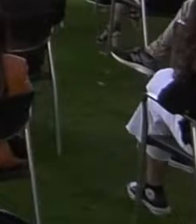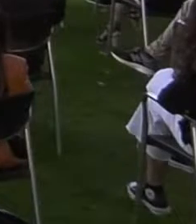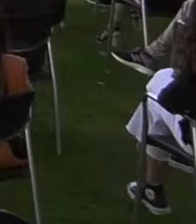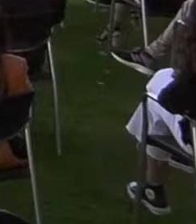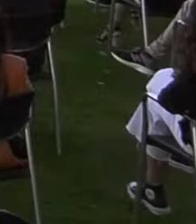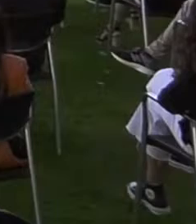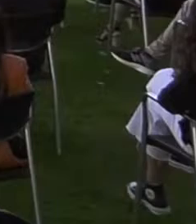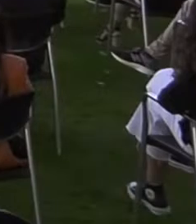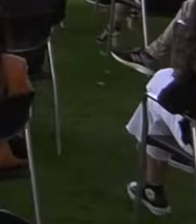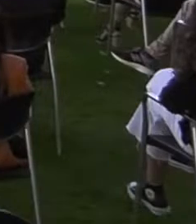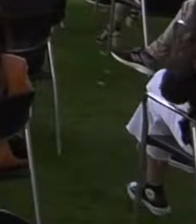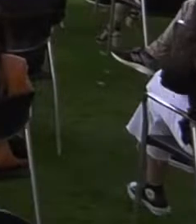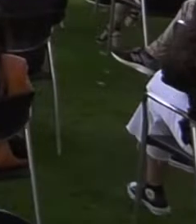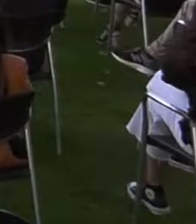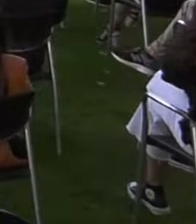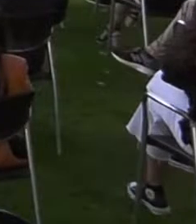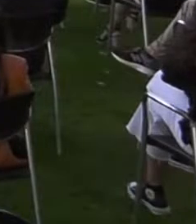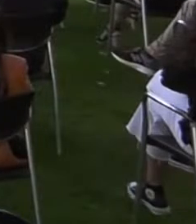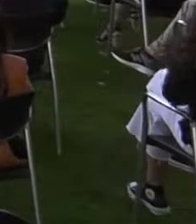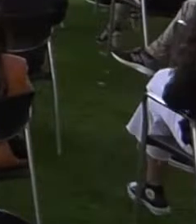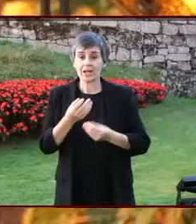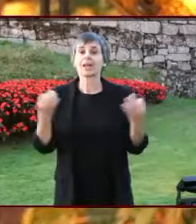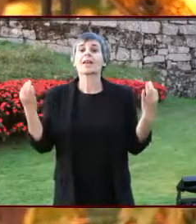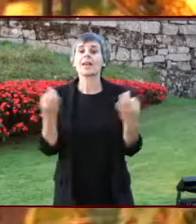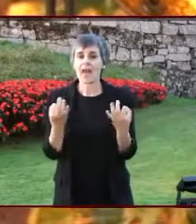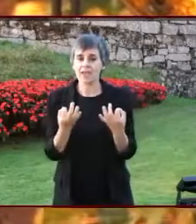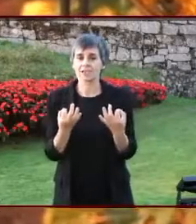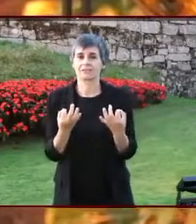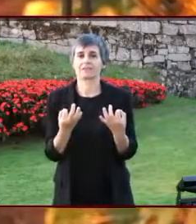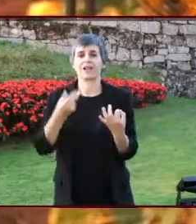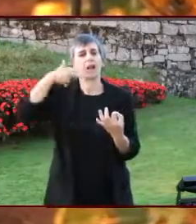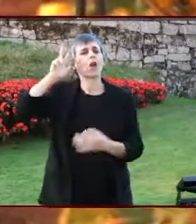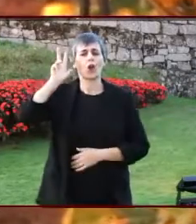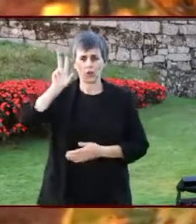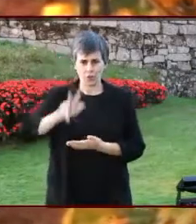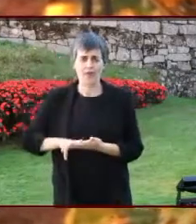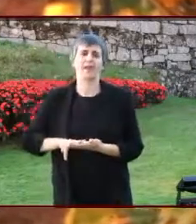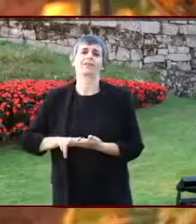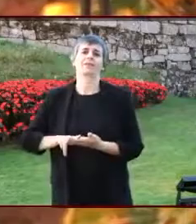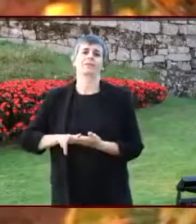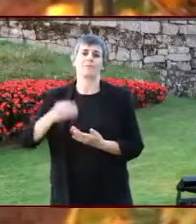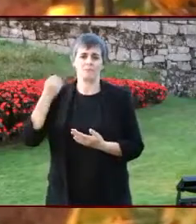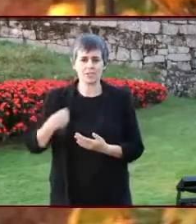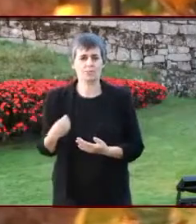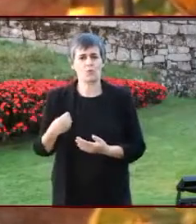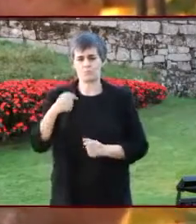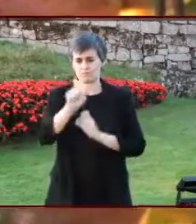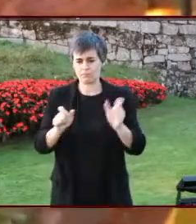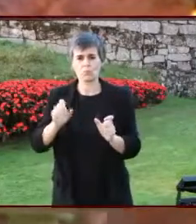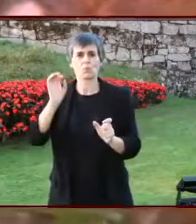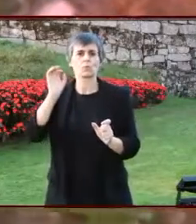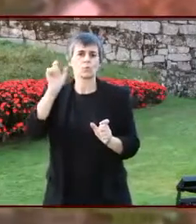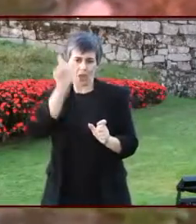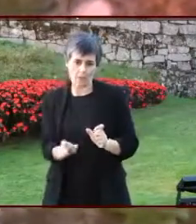Nos, o primeiro que queremos facer hoxe desde Descúbreas é recoñecer a determinación e a sensibilidade